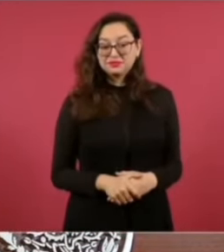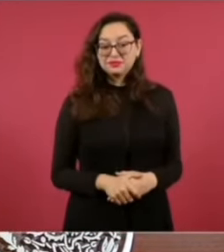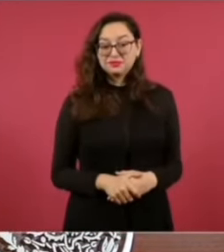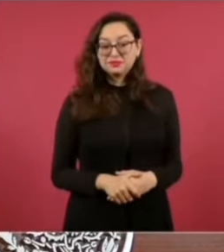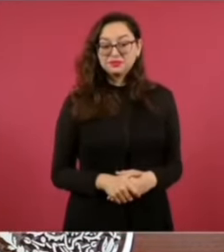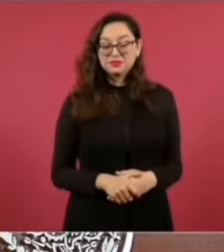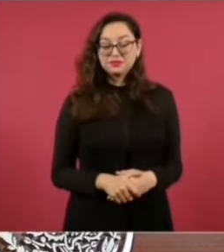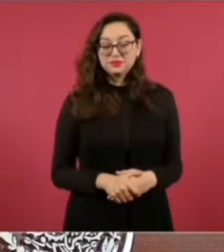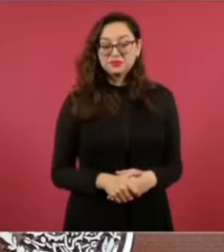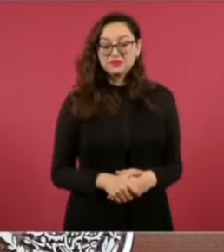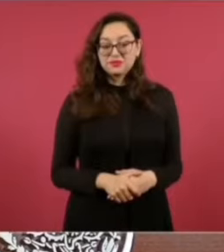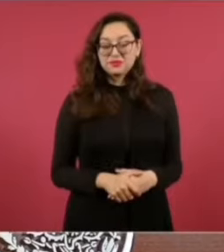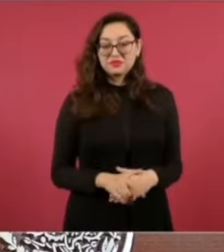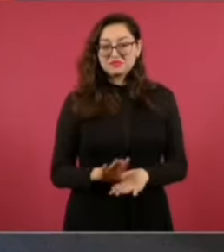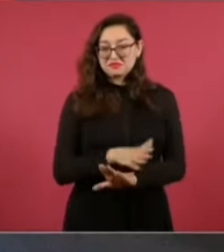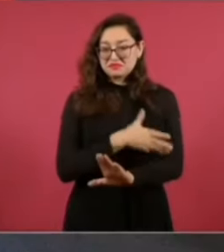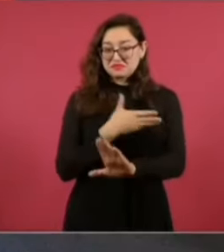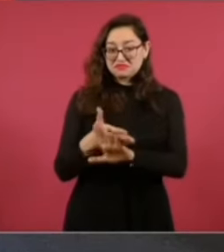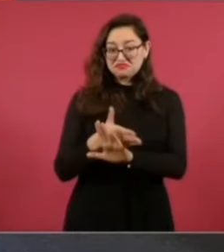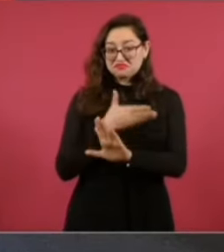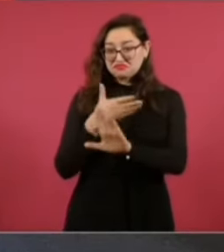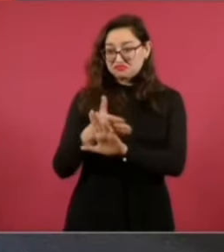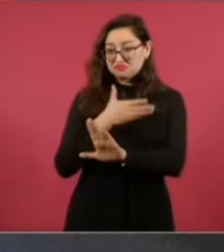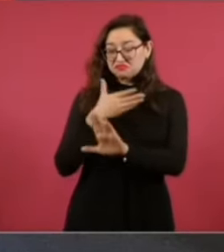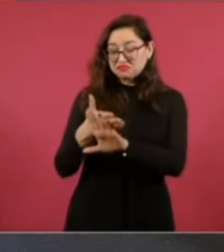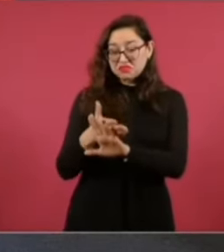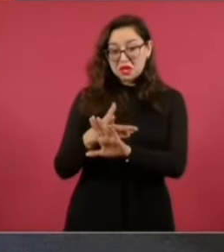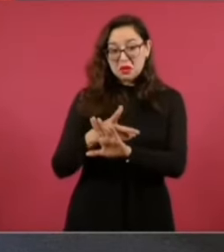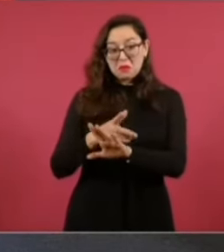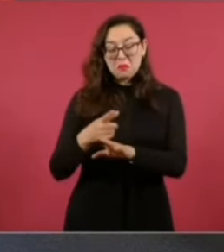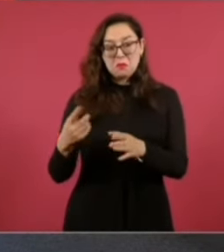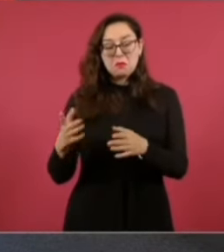Se les revierte.